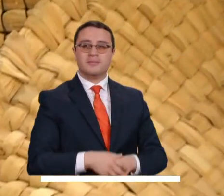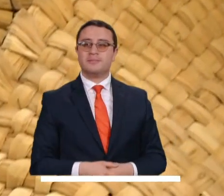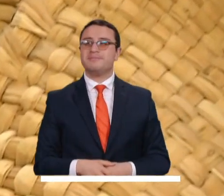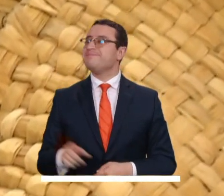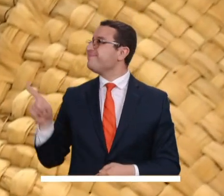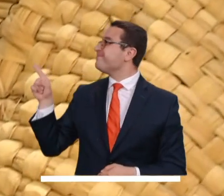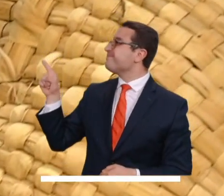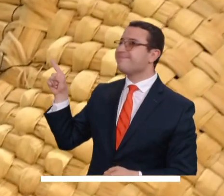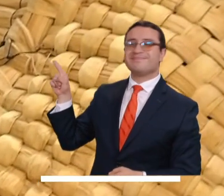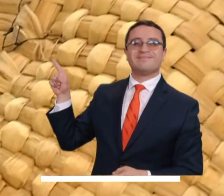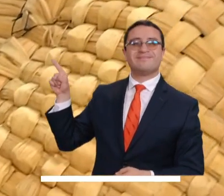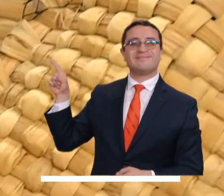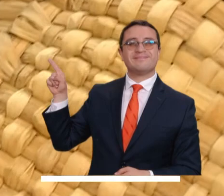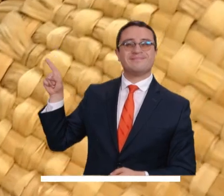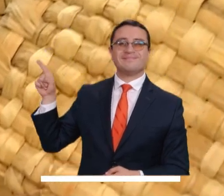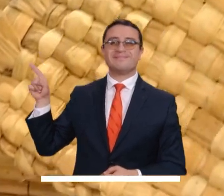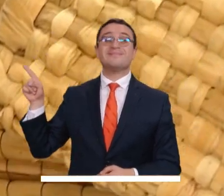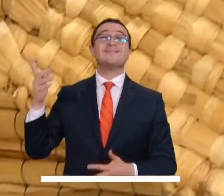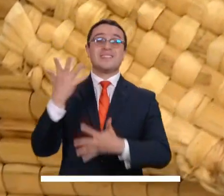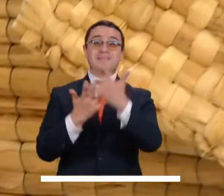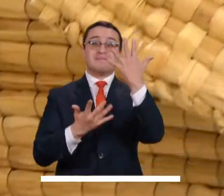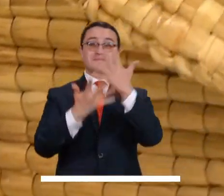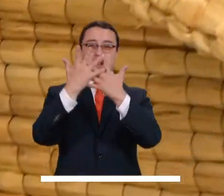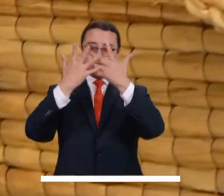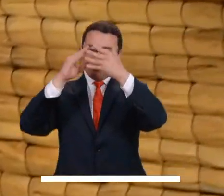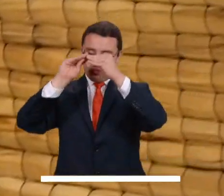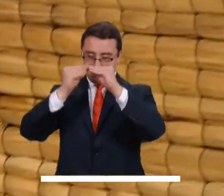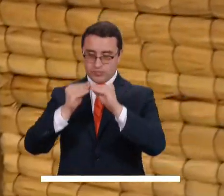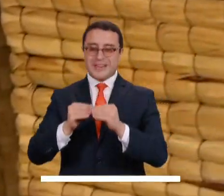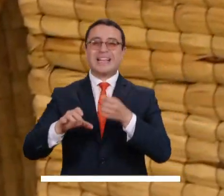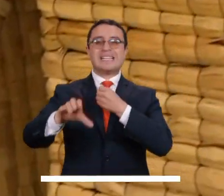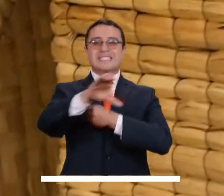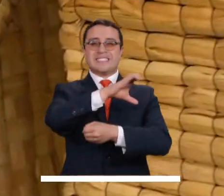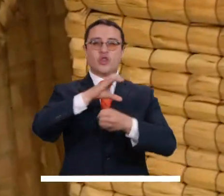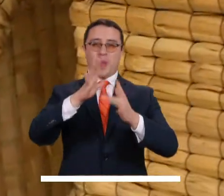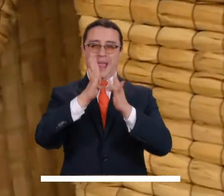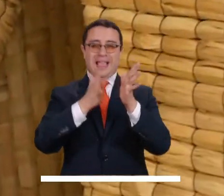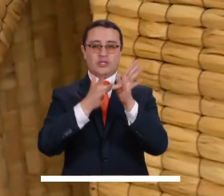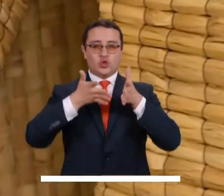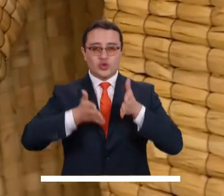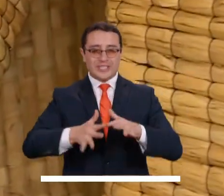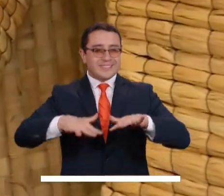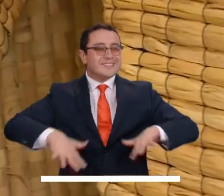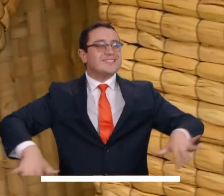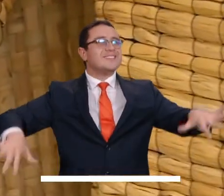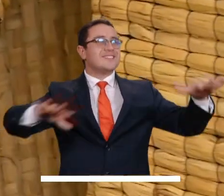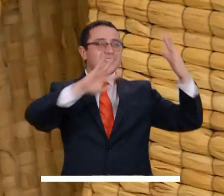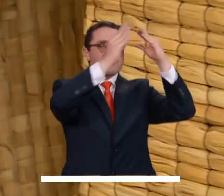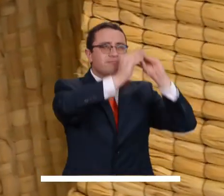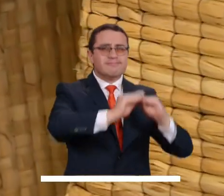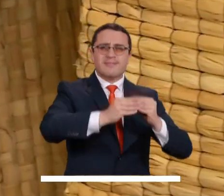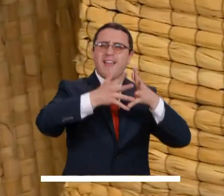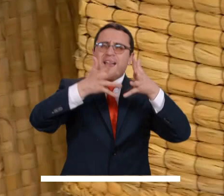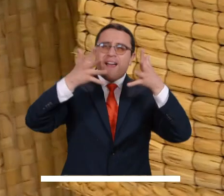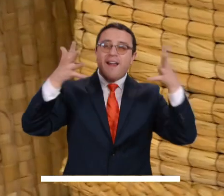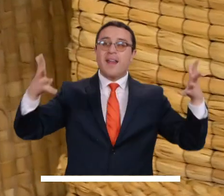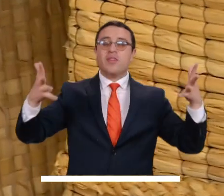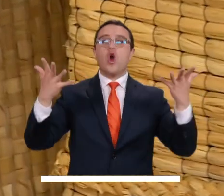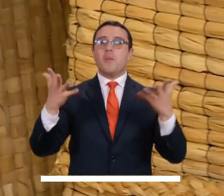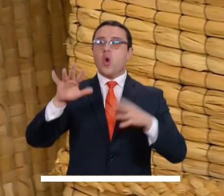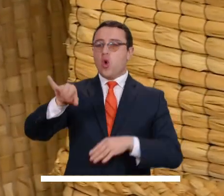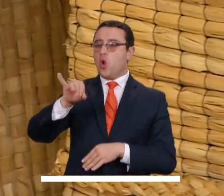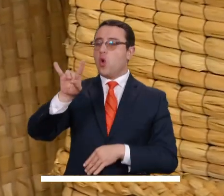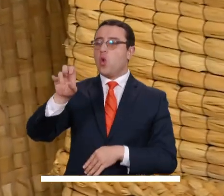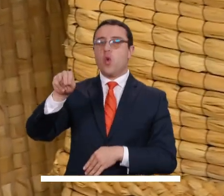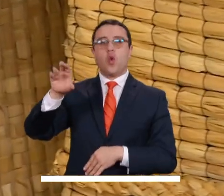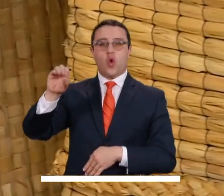las esculturas en artesanía de la ciudad pesebre de Colombia. Estas figuras están hechas con material junco,